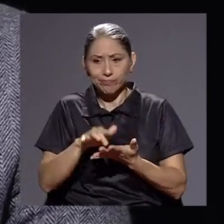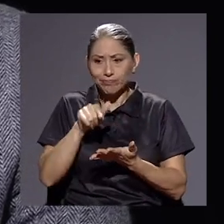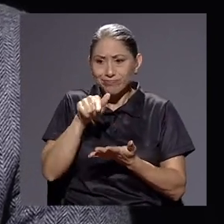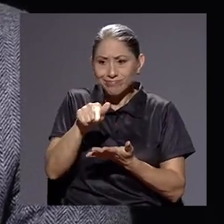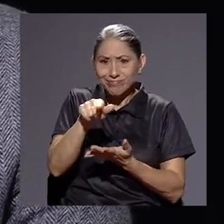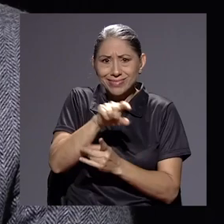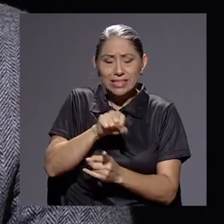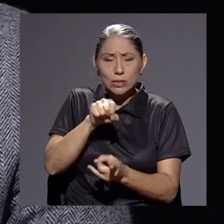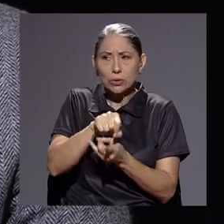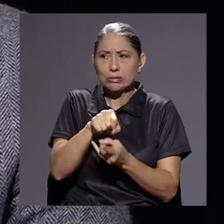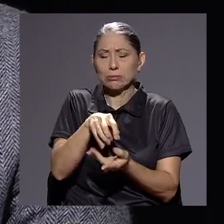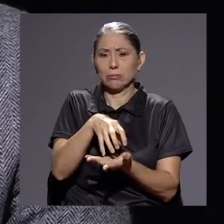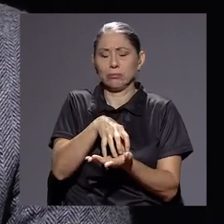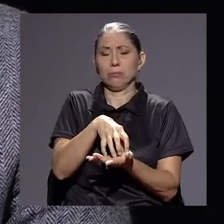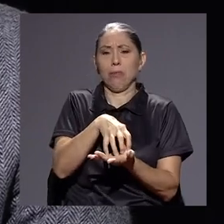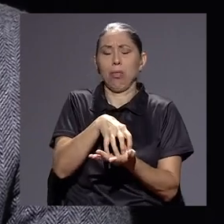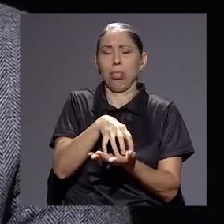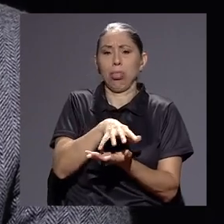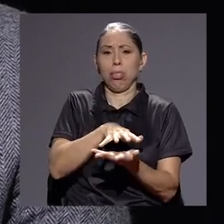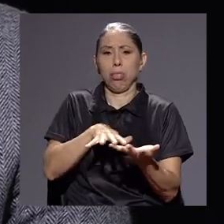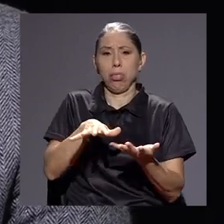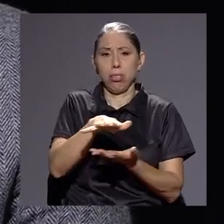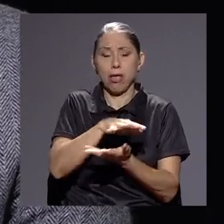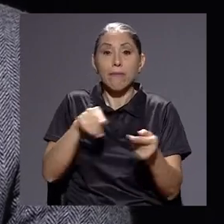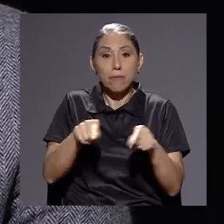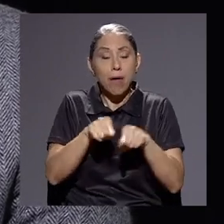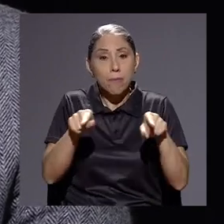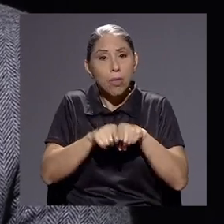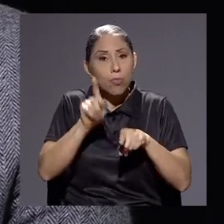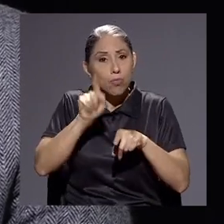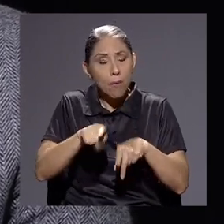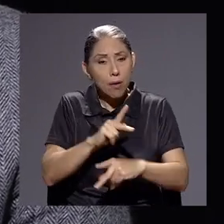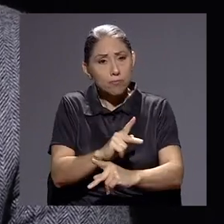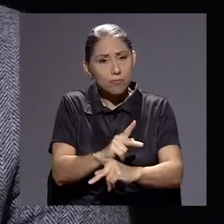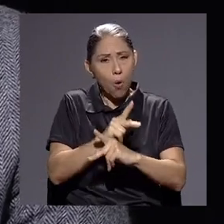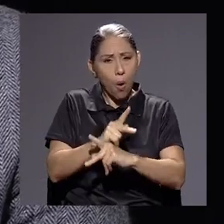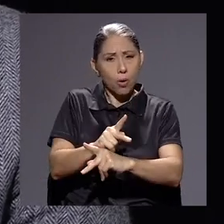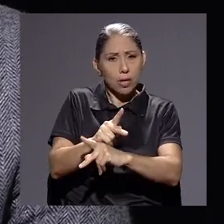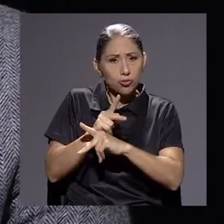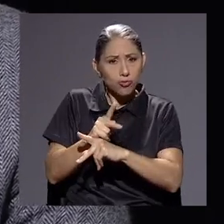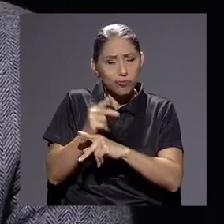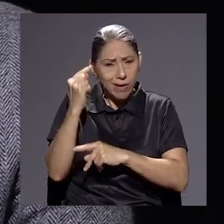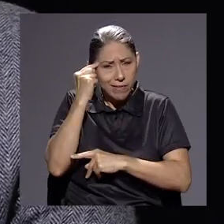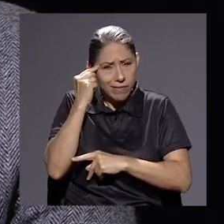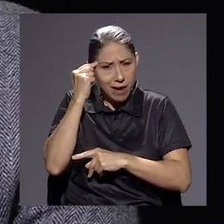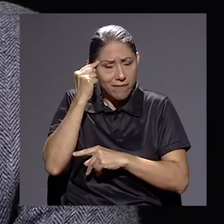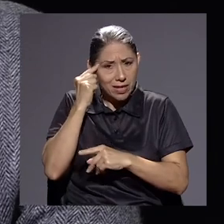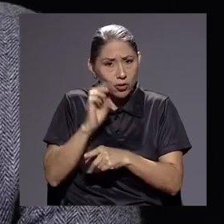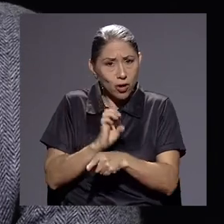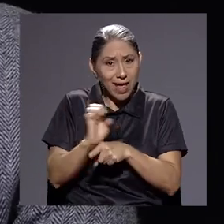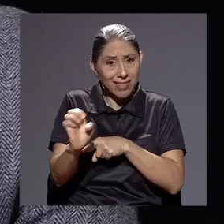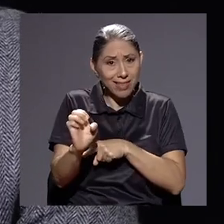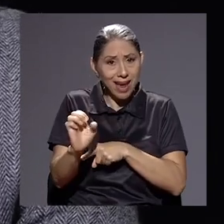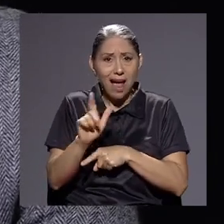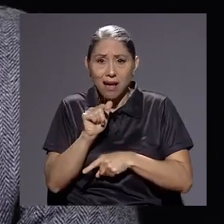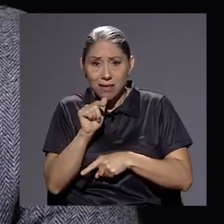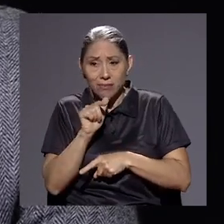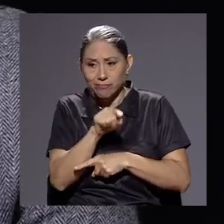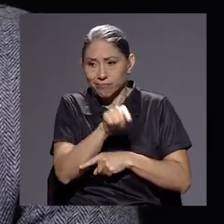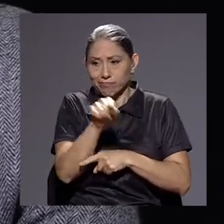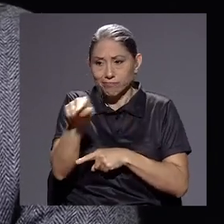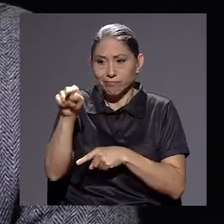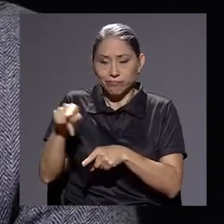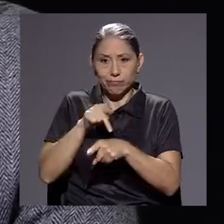ambiente de incertidumbre hay que también darle la protección y la reflexión ética de esta protección a los profesionales de